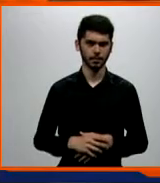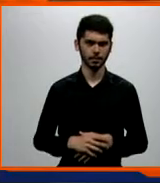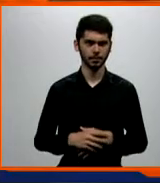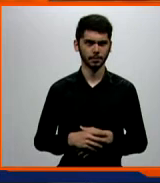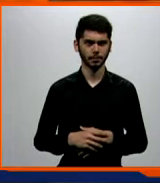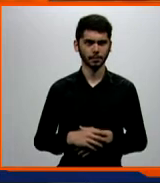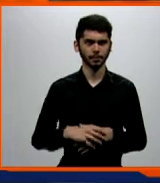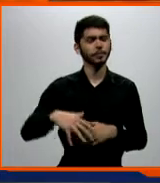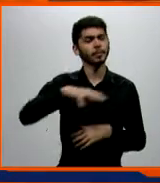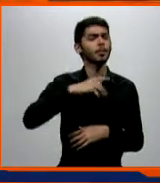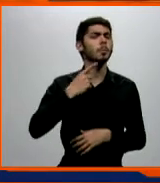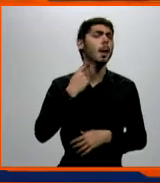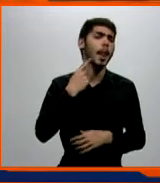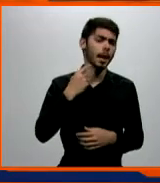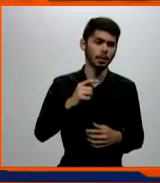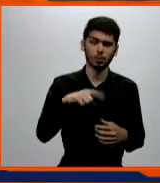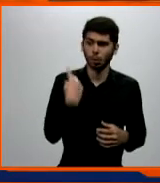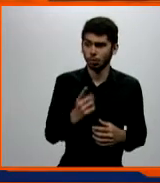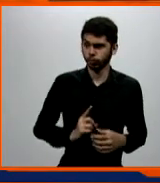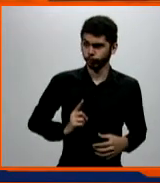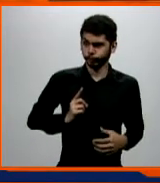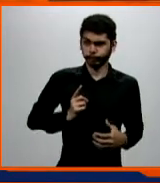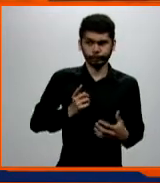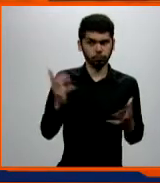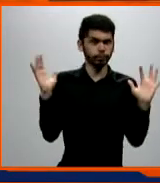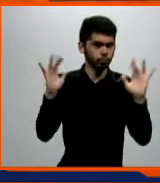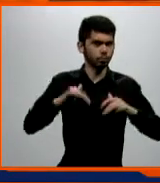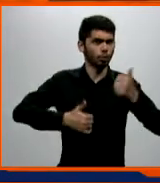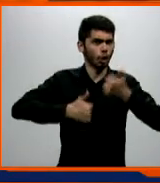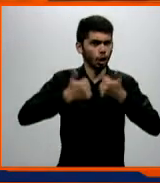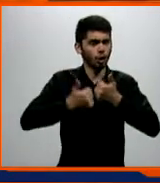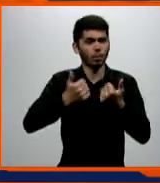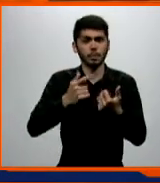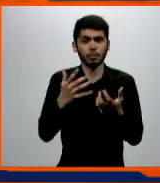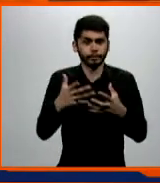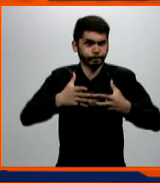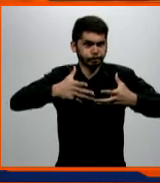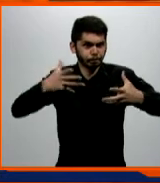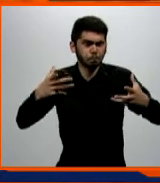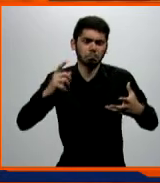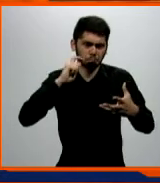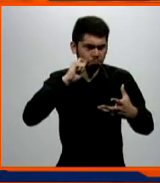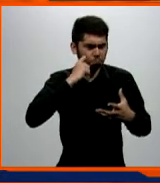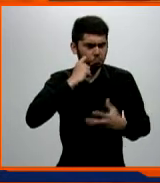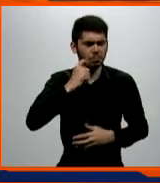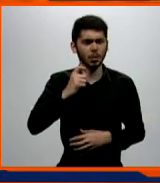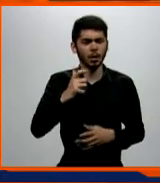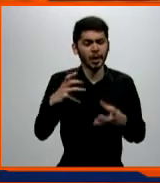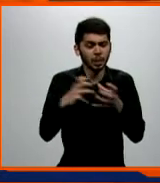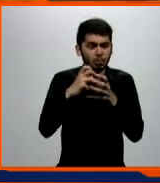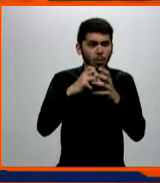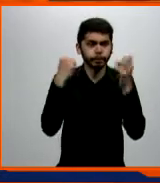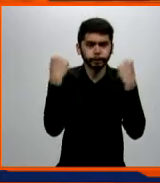La ciudad de Paraná totalmente orgullosa de tener este torneo de nuevo, de esta magnitud. La preparación que tuvo el equipo